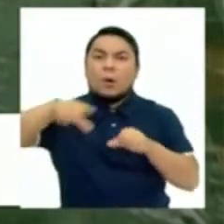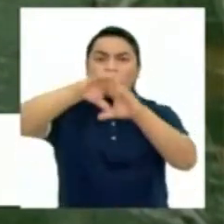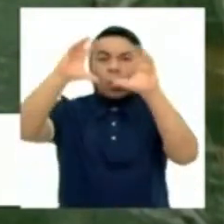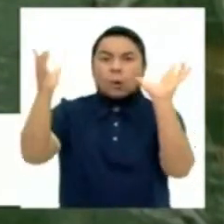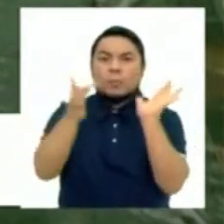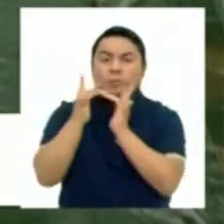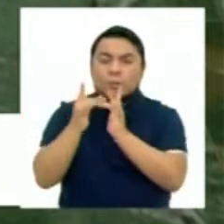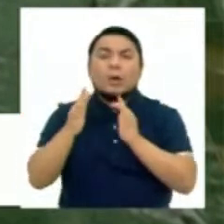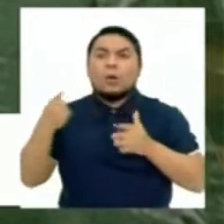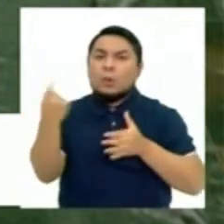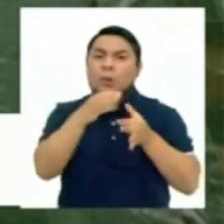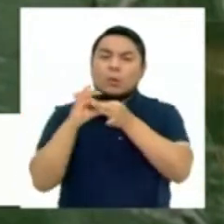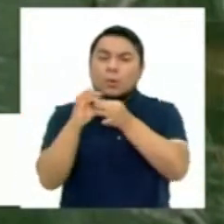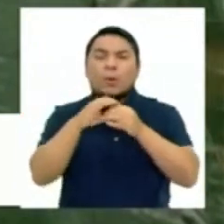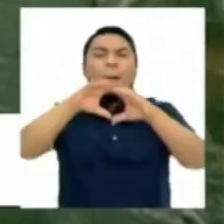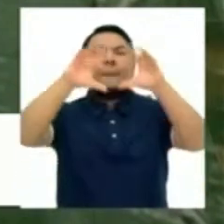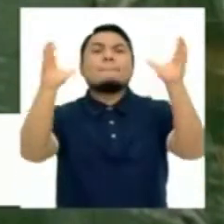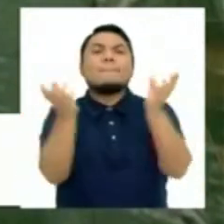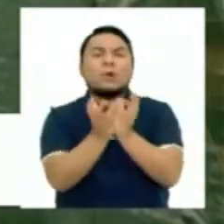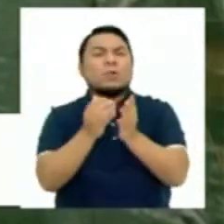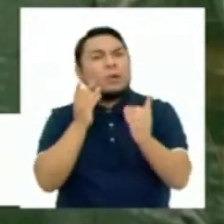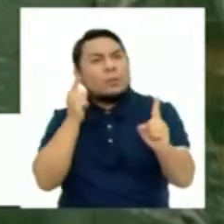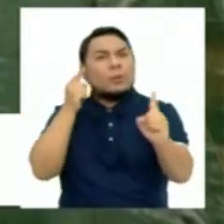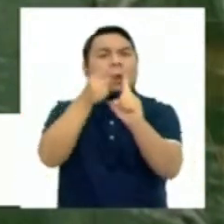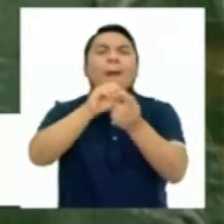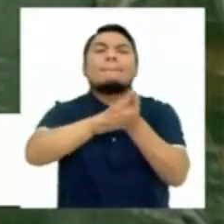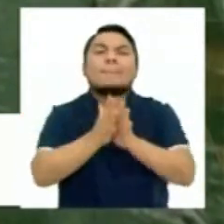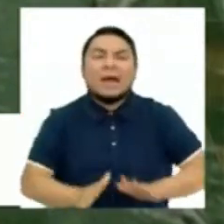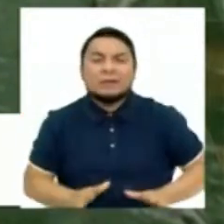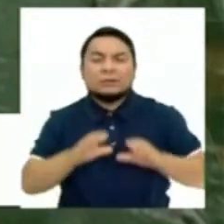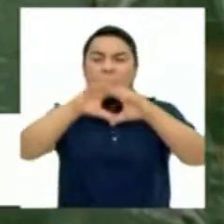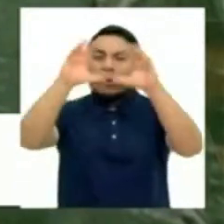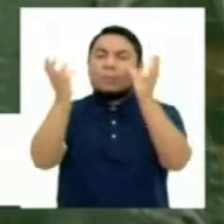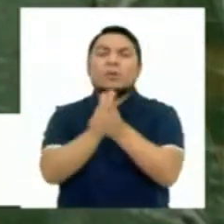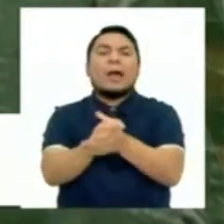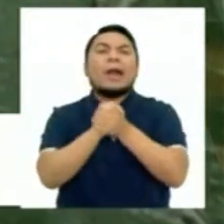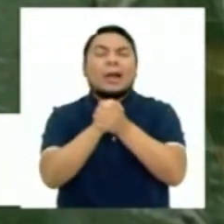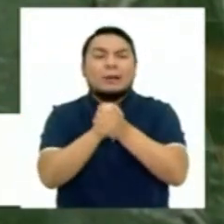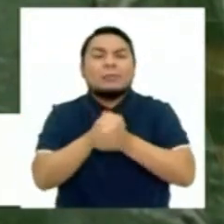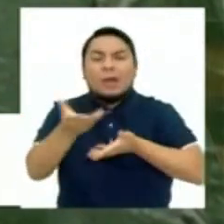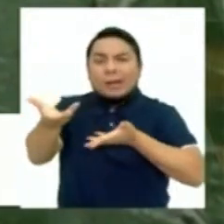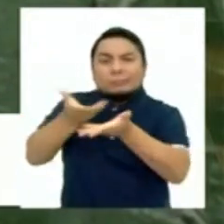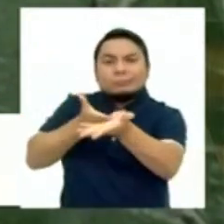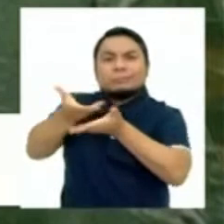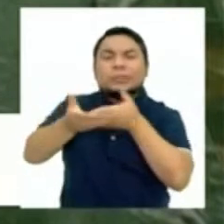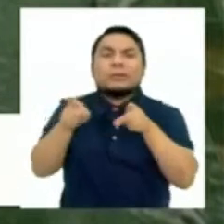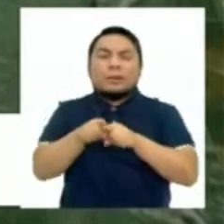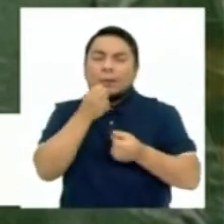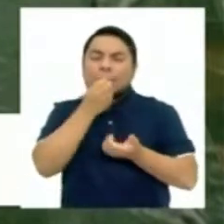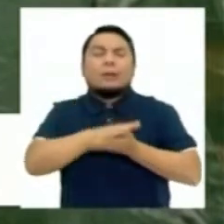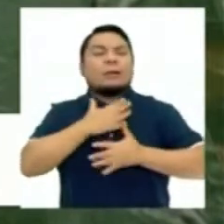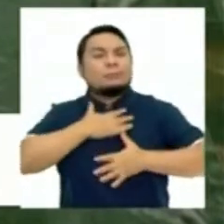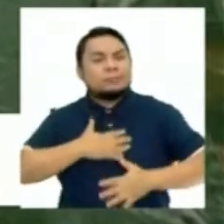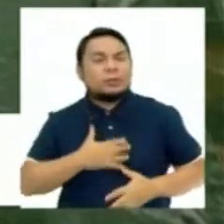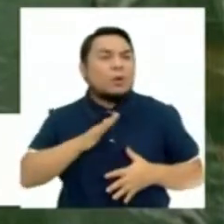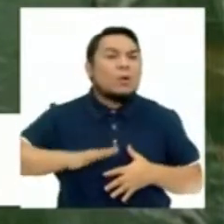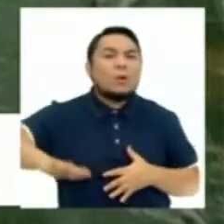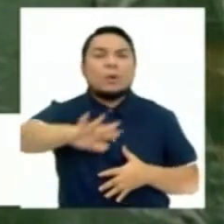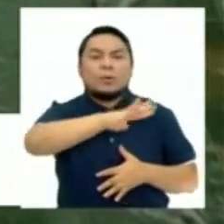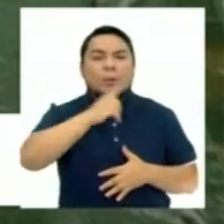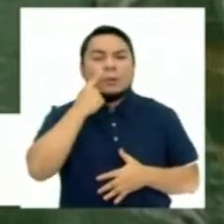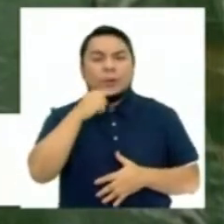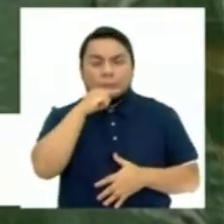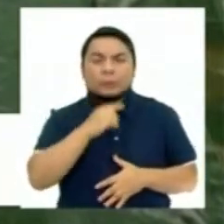construir juntos un mundo de paz, un mundo de amistad, de cooperación y bienestar para todos y